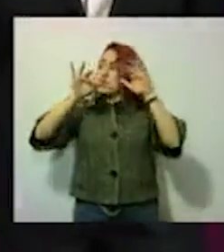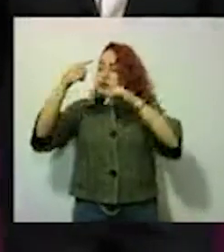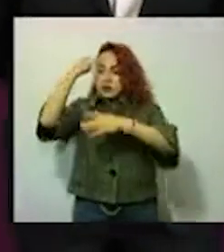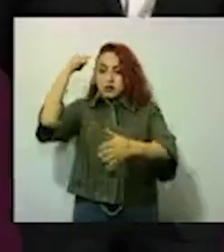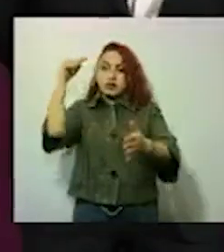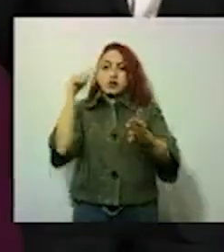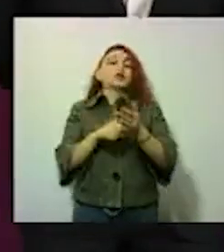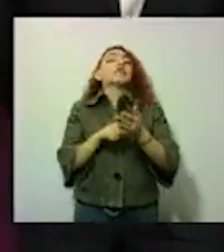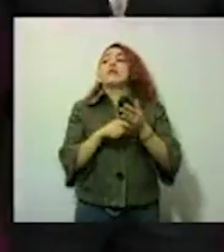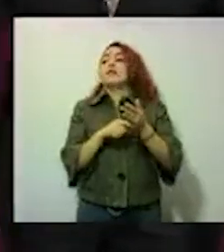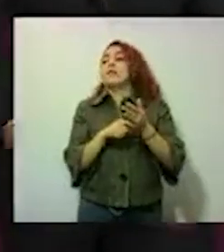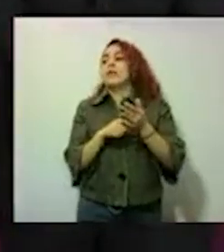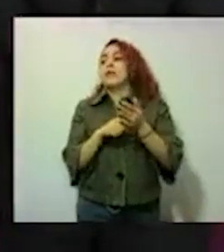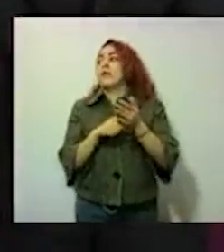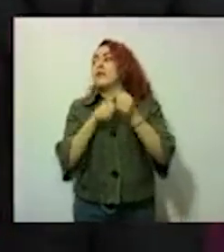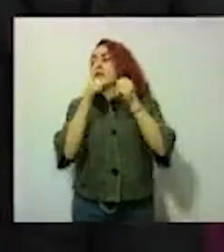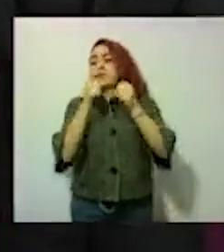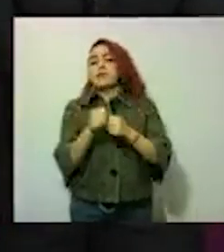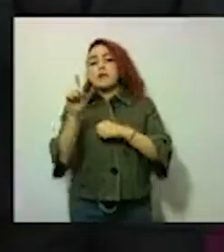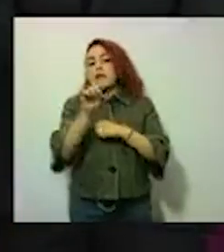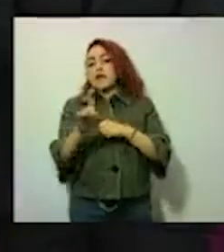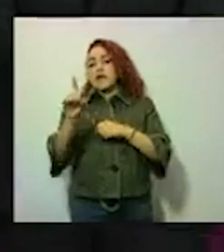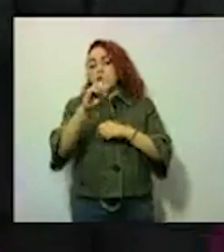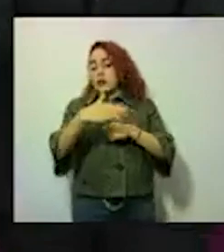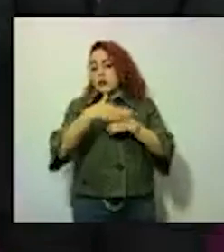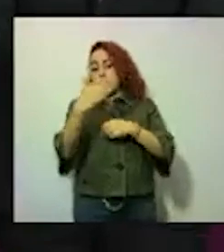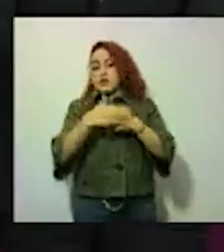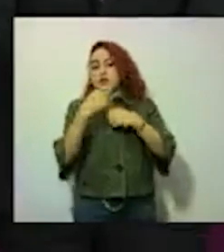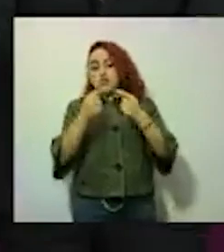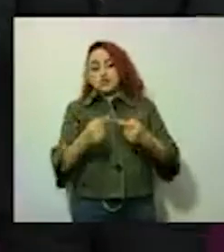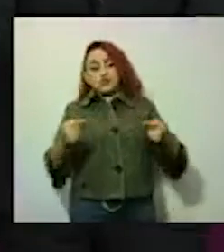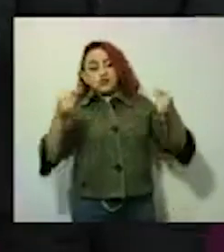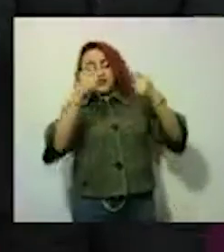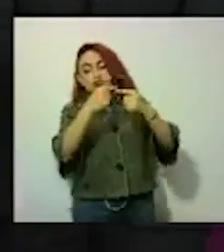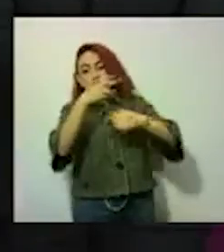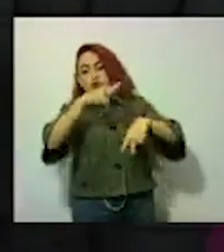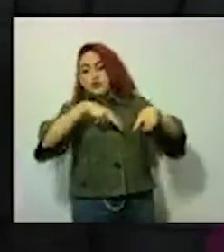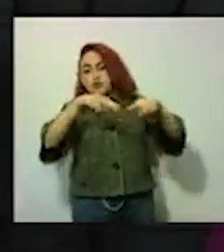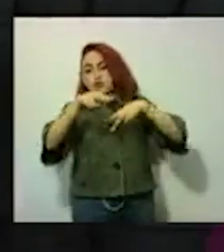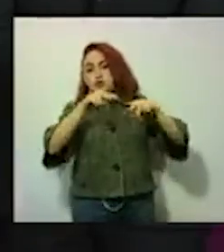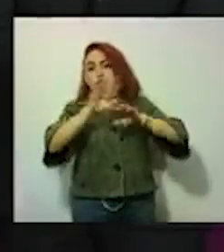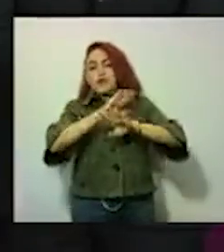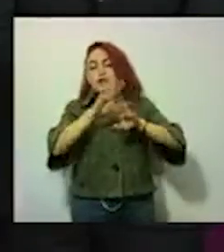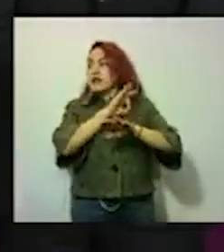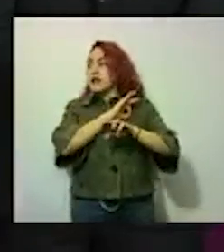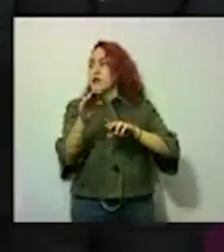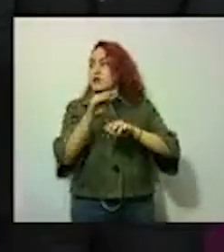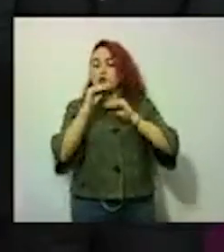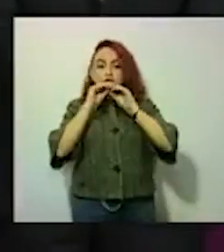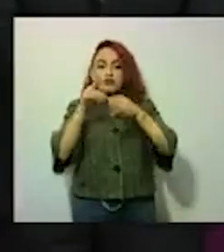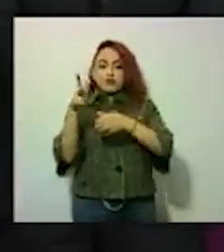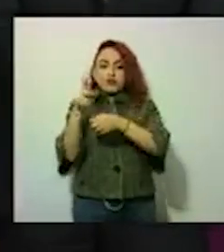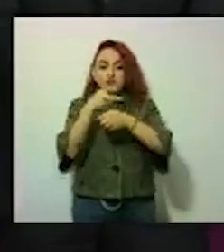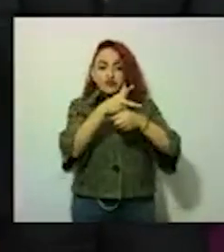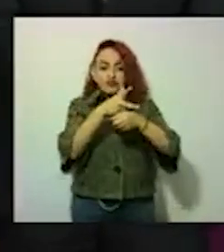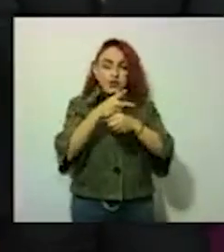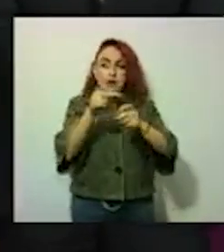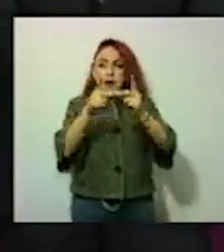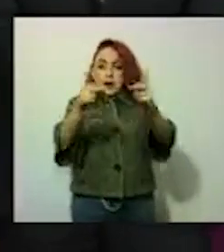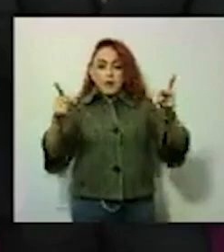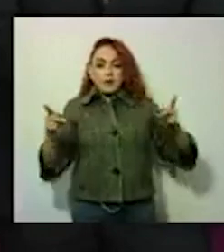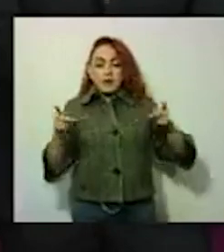creo que seguramente el domingo, que será la final, la gran final, ya transmitiremos, pondremos en plazas